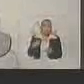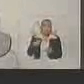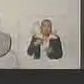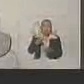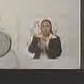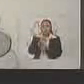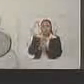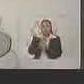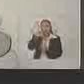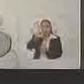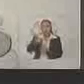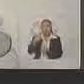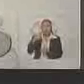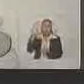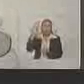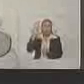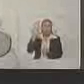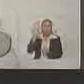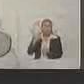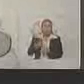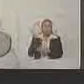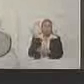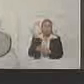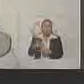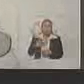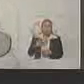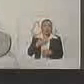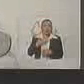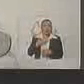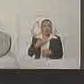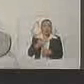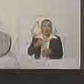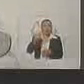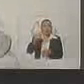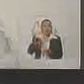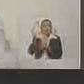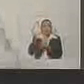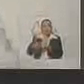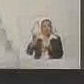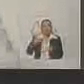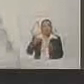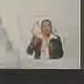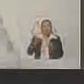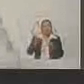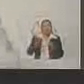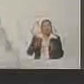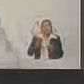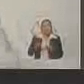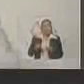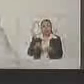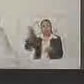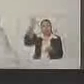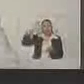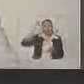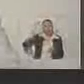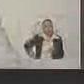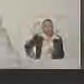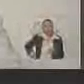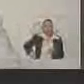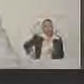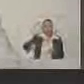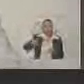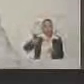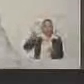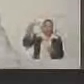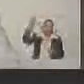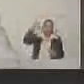a que me escuches, y formemos un equipo de trabajo realmente. Nos olvidemos del pasado, nos olvidemos de criticar a